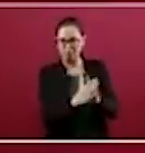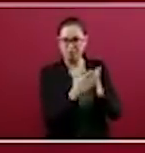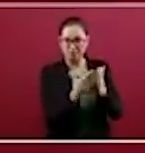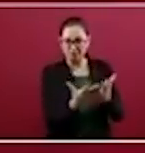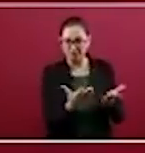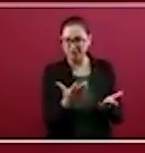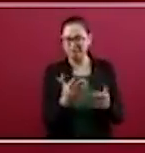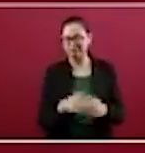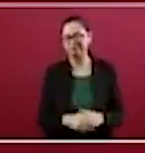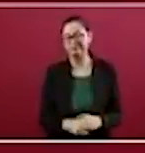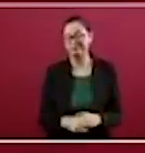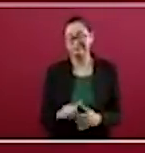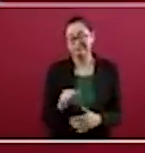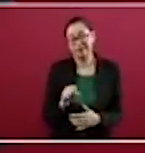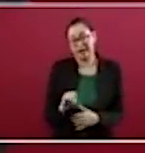Lo digo